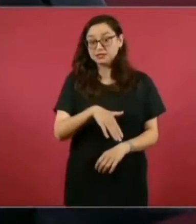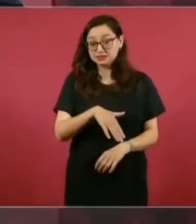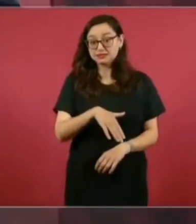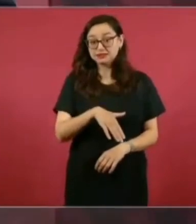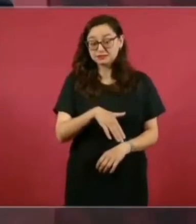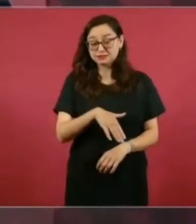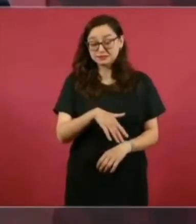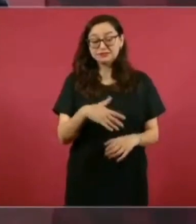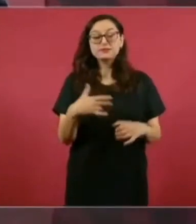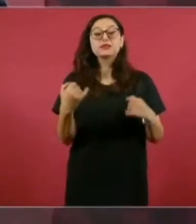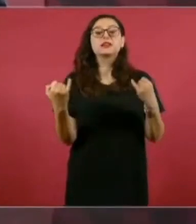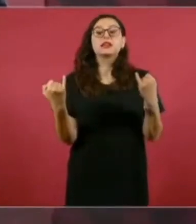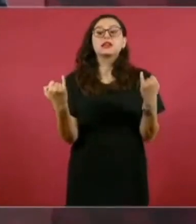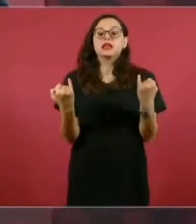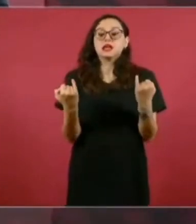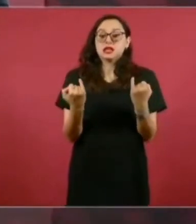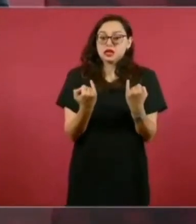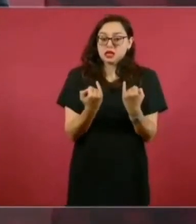Y también saben